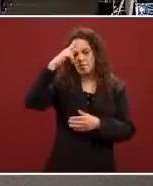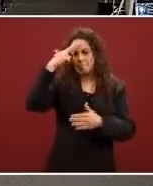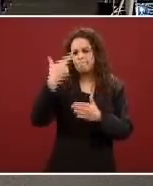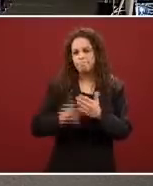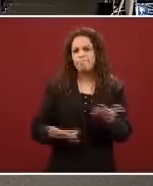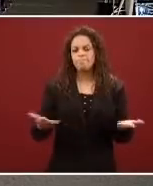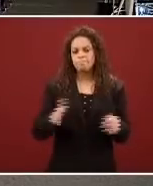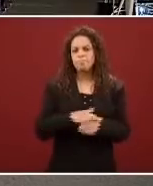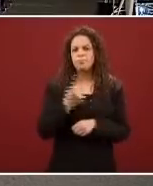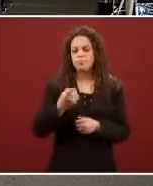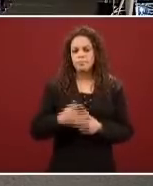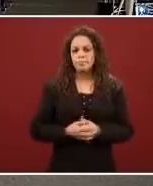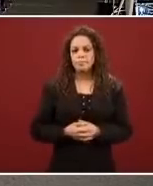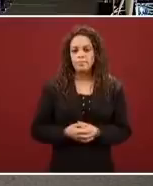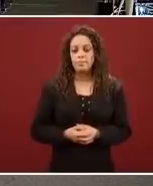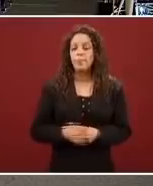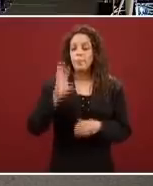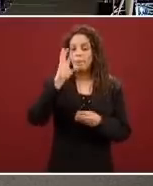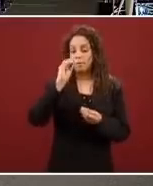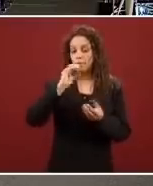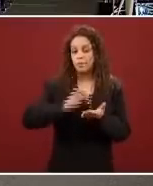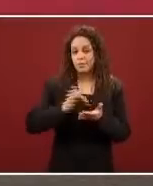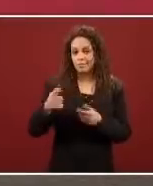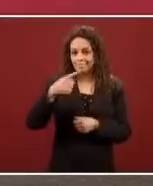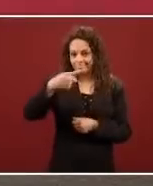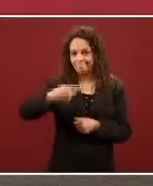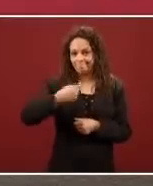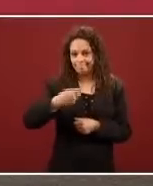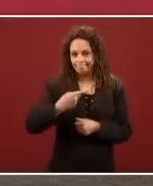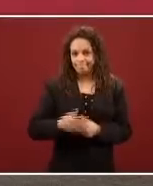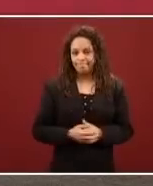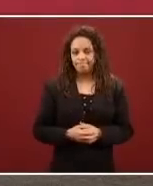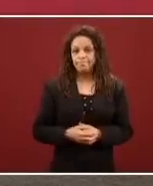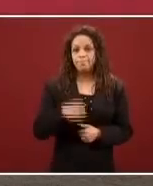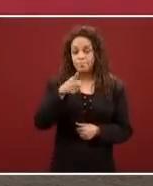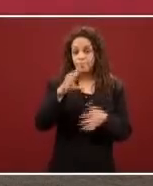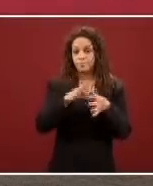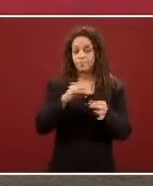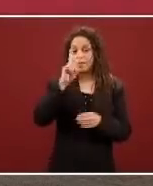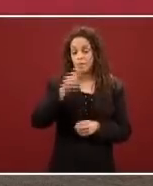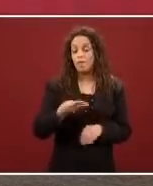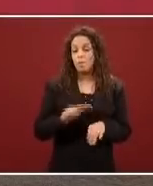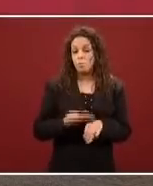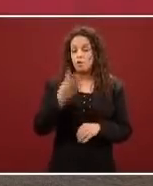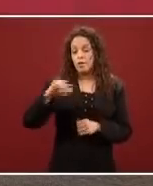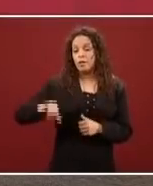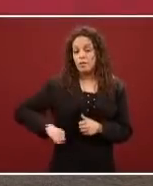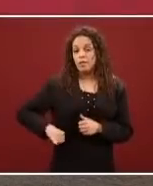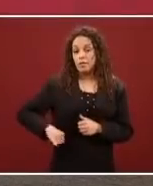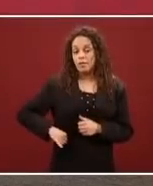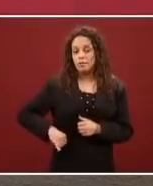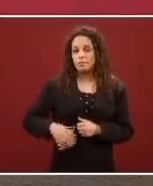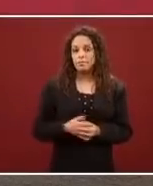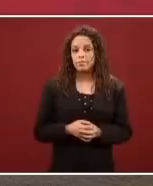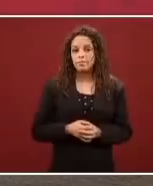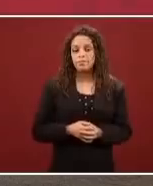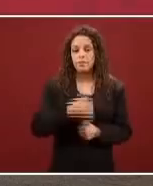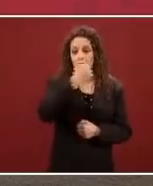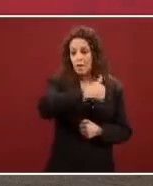Muchas gracias por su pregunta y comentario muy interesante. La verdad es que cada gobierno